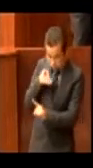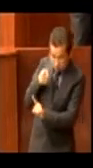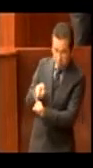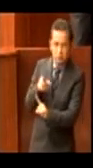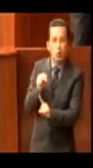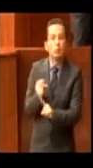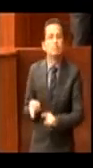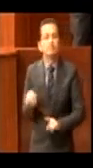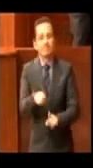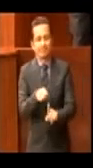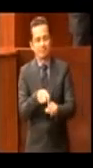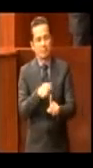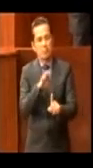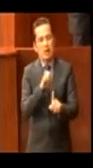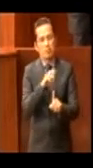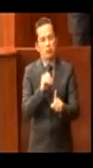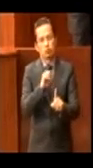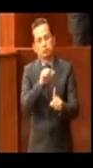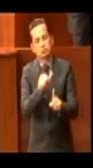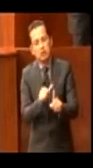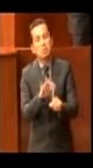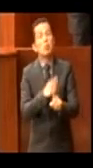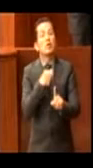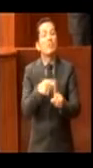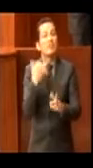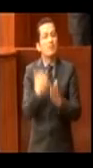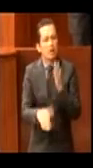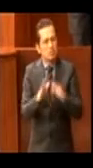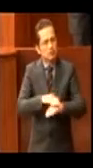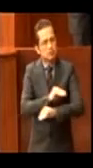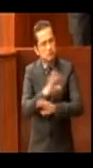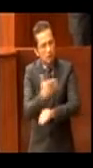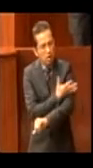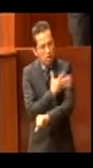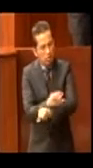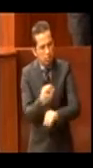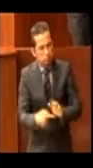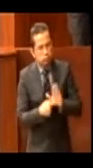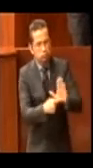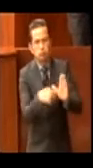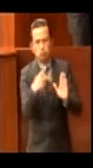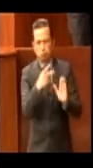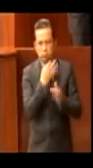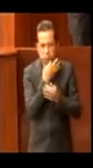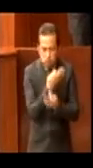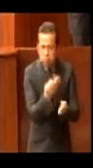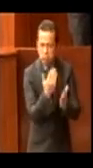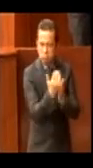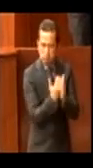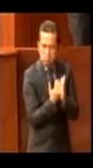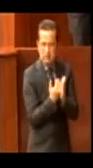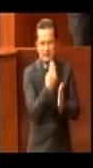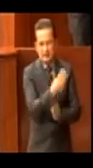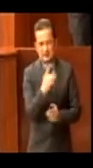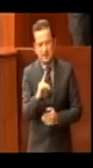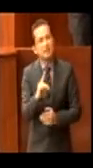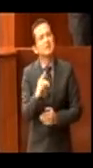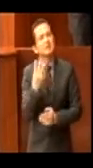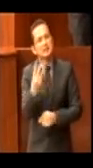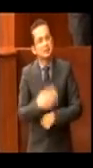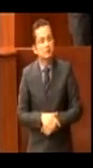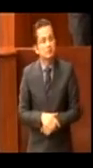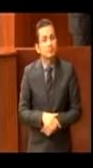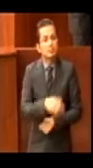claridad en sus operaciones patrimoniales a partir de la declaración tres de tres además en la parte que se le refiere